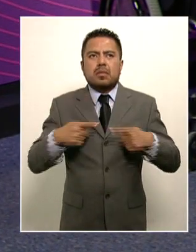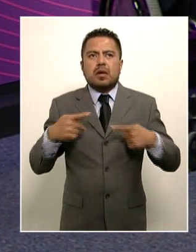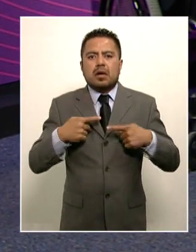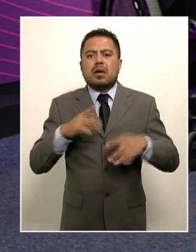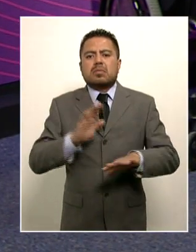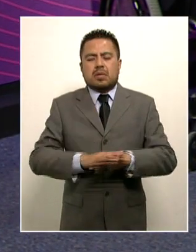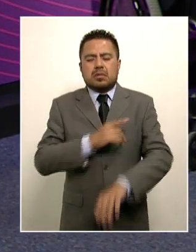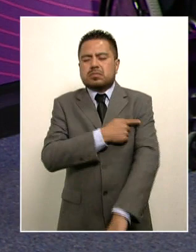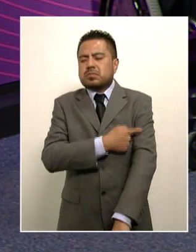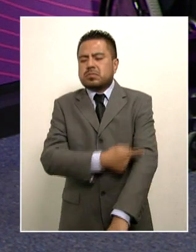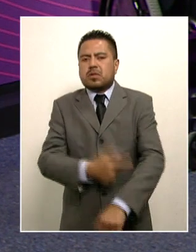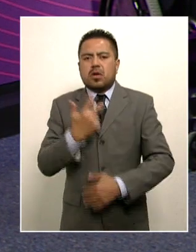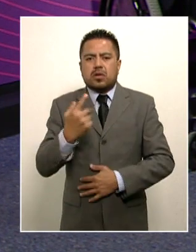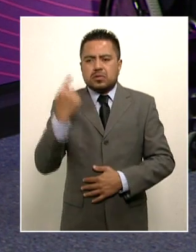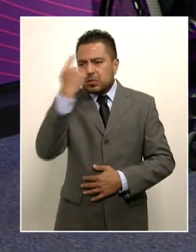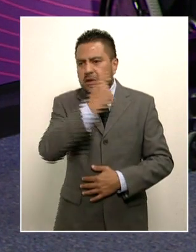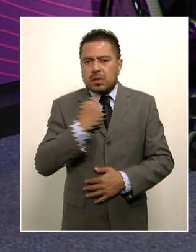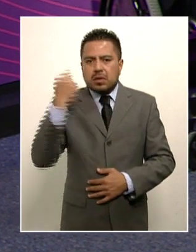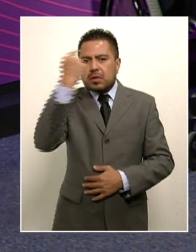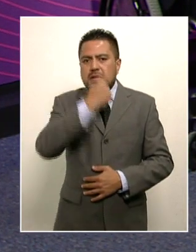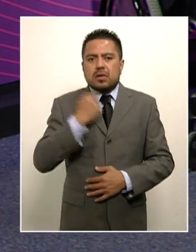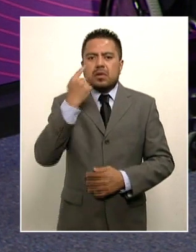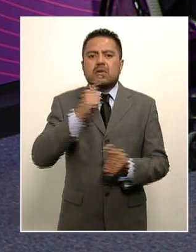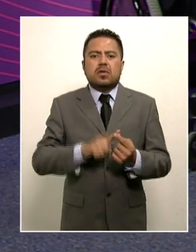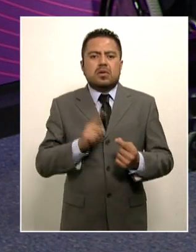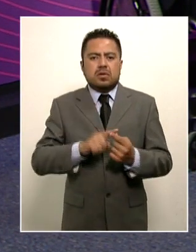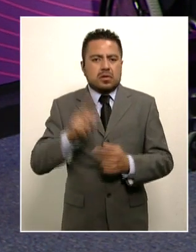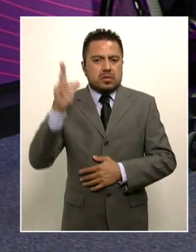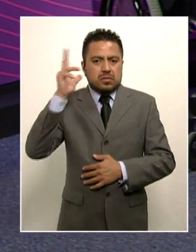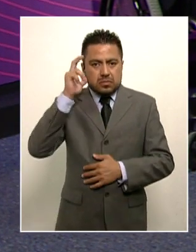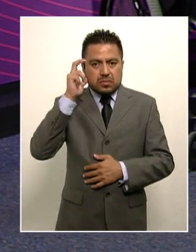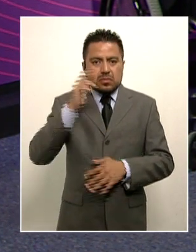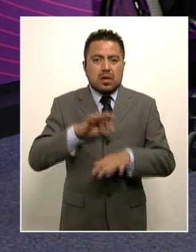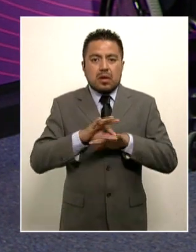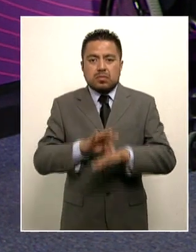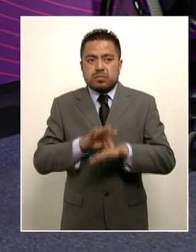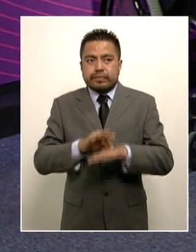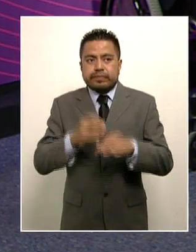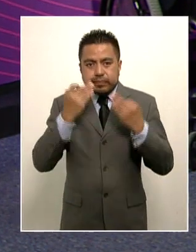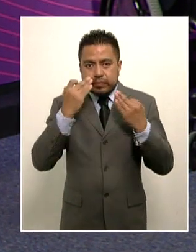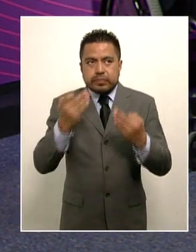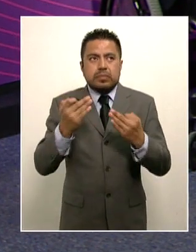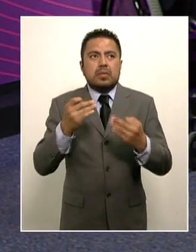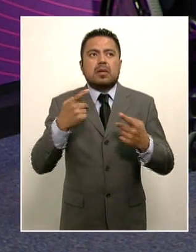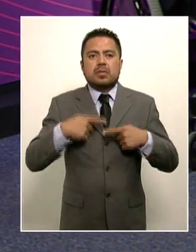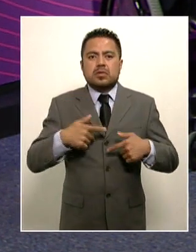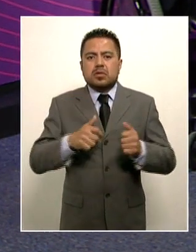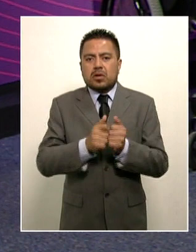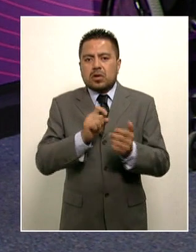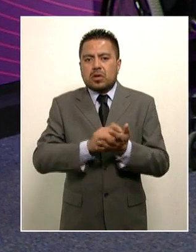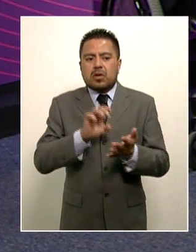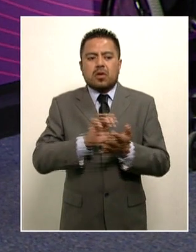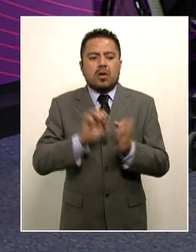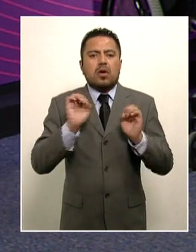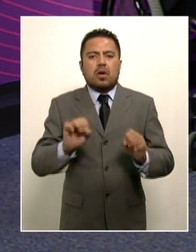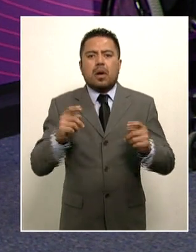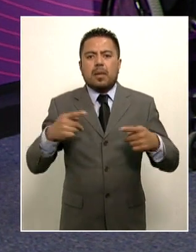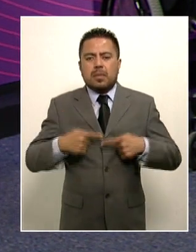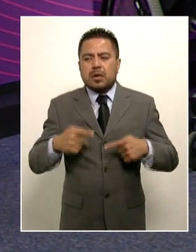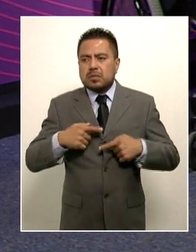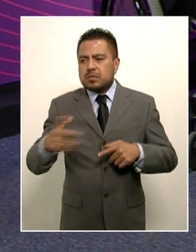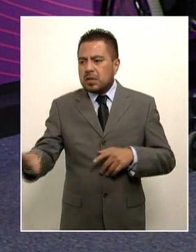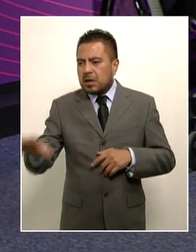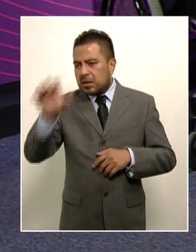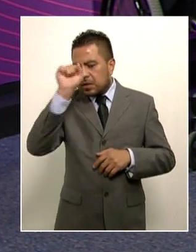una larga jornada de unas 8 horas en donde escuchamos testimonio tras testimonio de personas con discapacidad o de personas que iban a adquirir